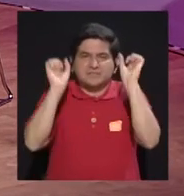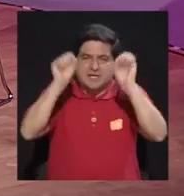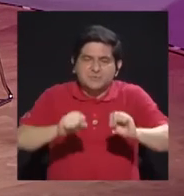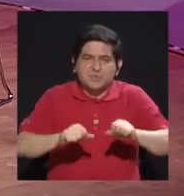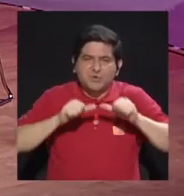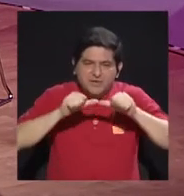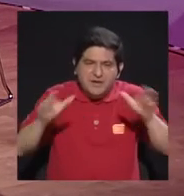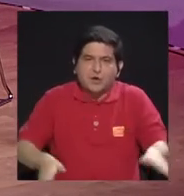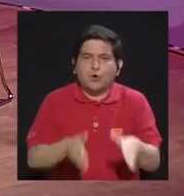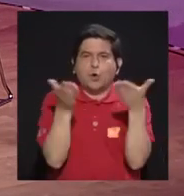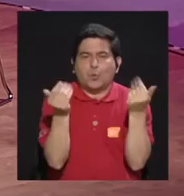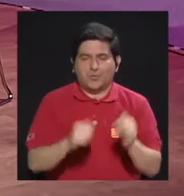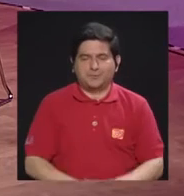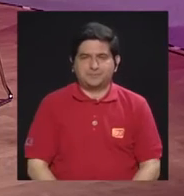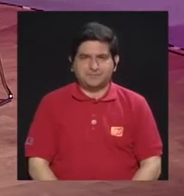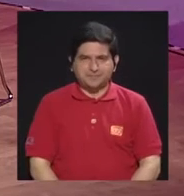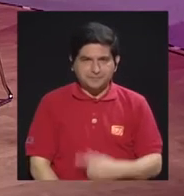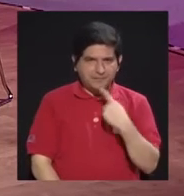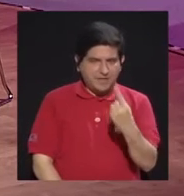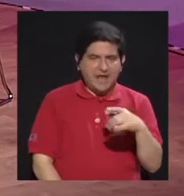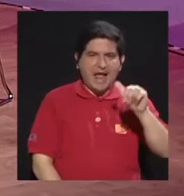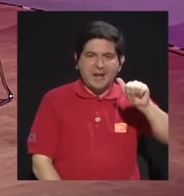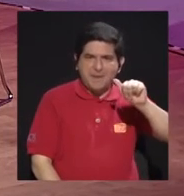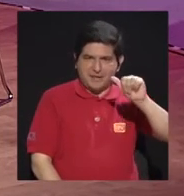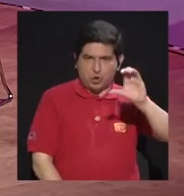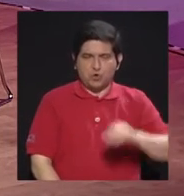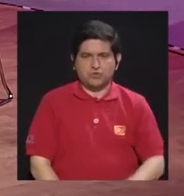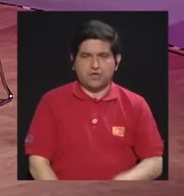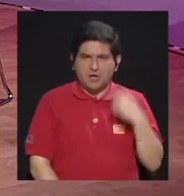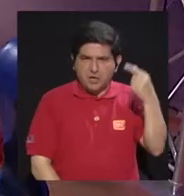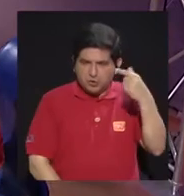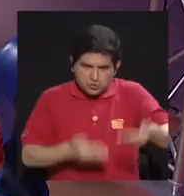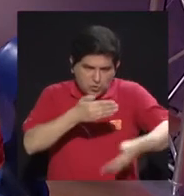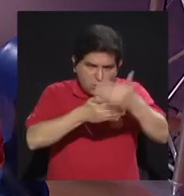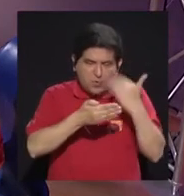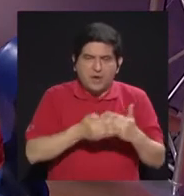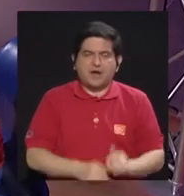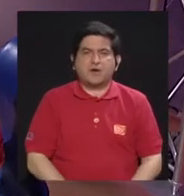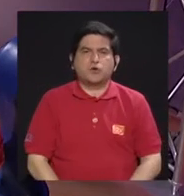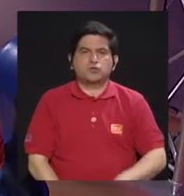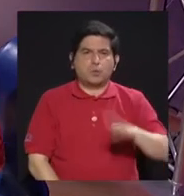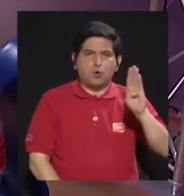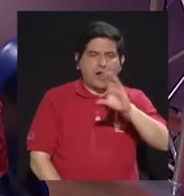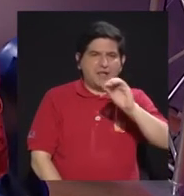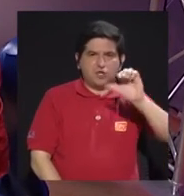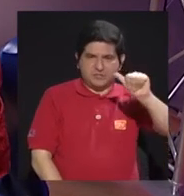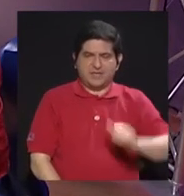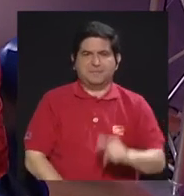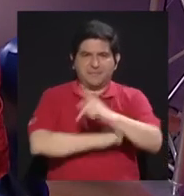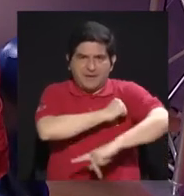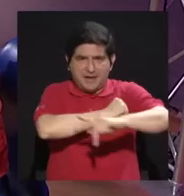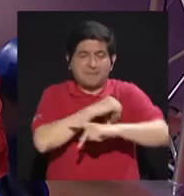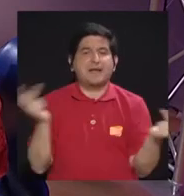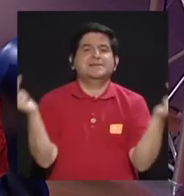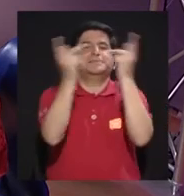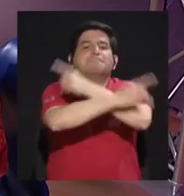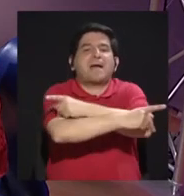lograrlo. Dice aquí Alberto Contreras, con gobiernos anteriores como el de Bolaños y Alemán, el país estuvo